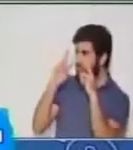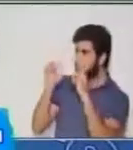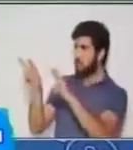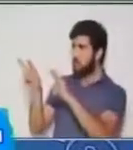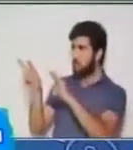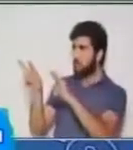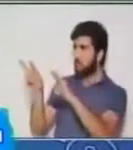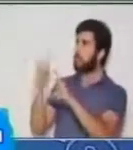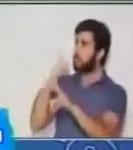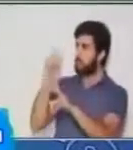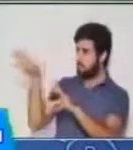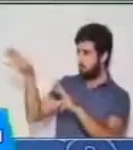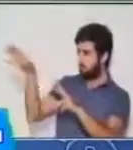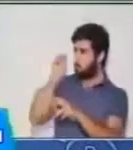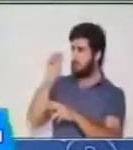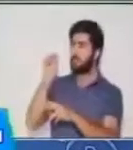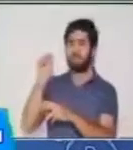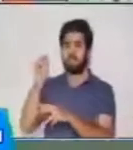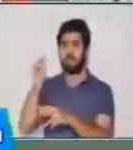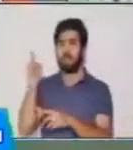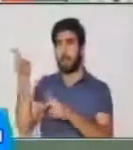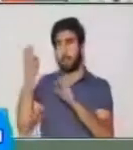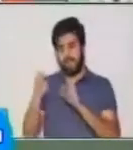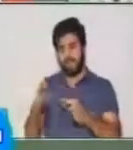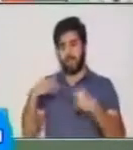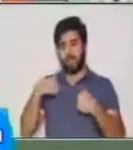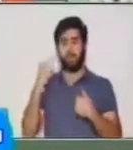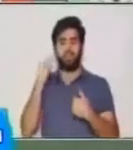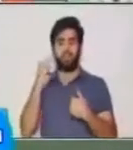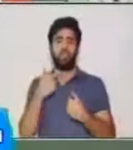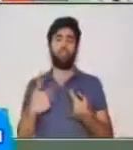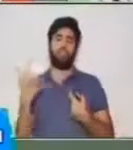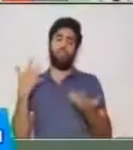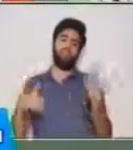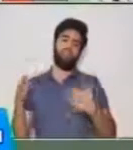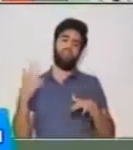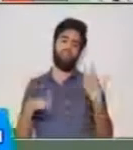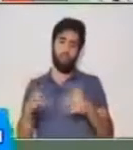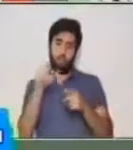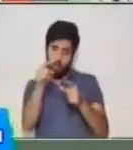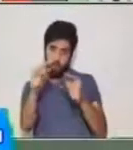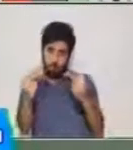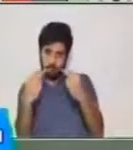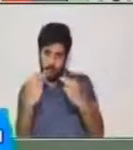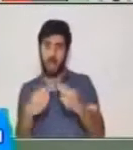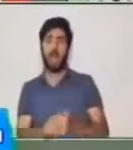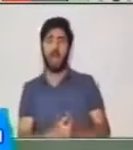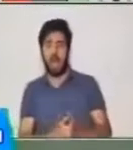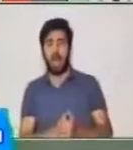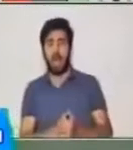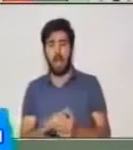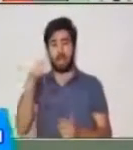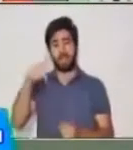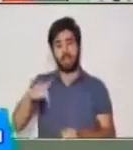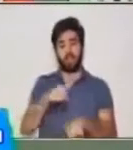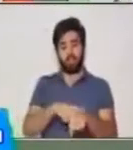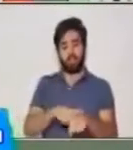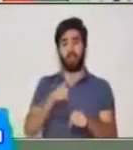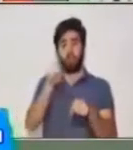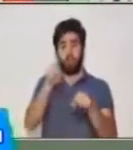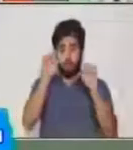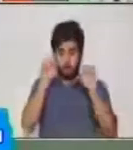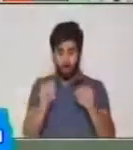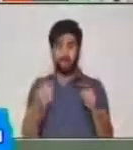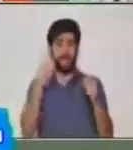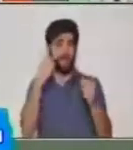y oír el mensaje que alguien transmite. ¿Qué sucede? Yo en este momento puedo únicamente oír.